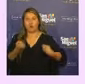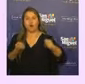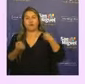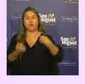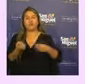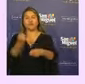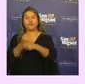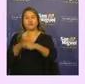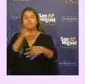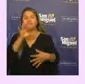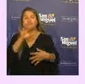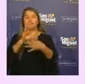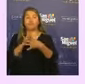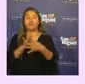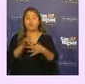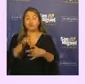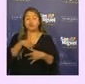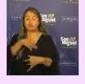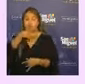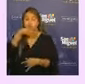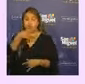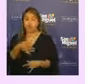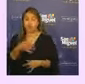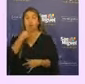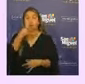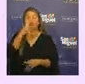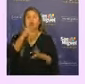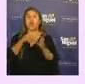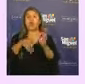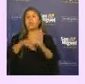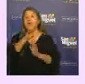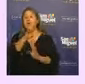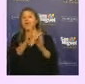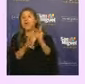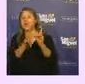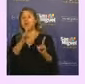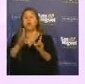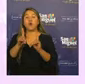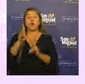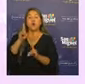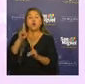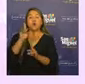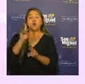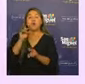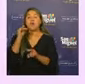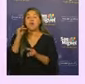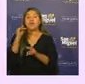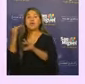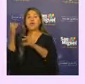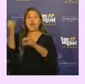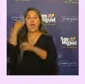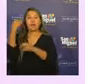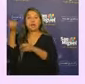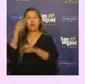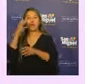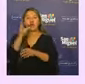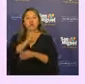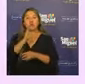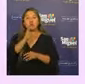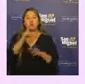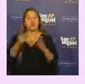conjunto. Los nombro porque más de alguno debe haber hecho algún curso de alfabetización digital en la